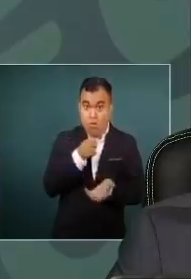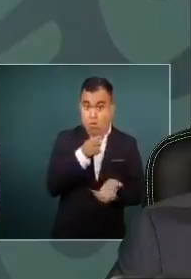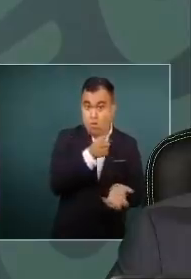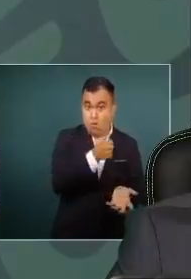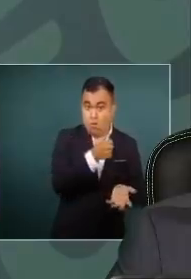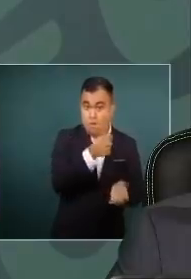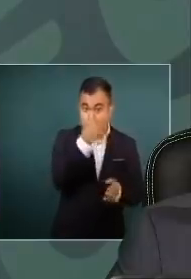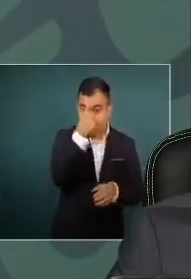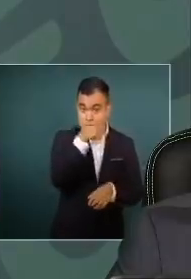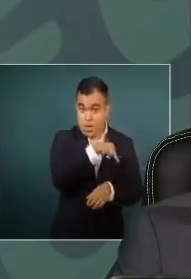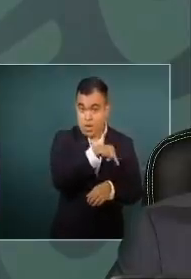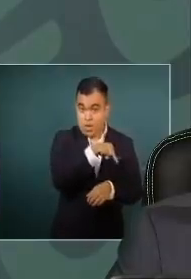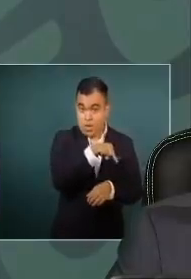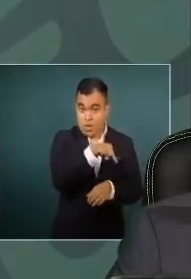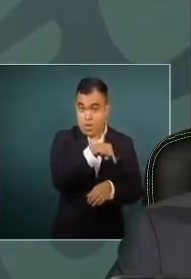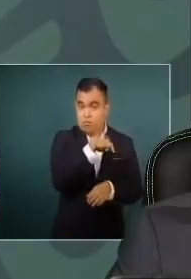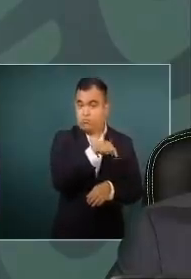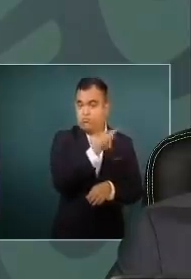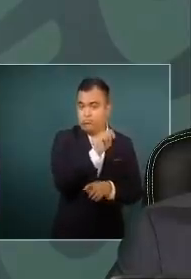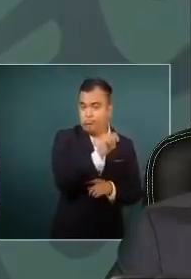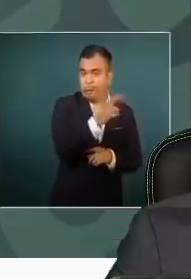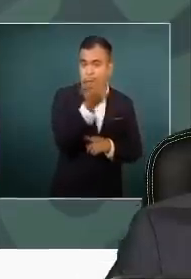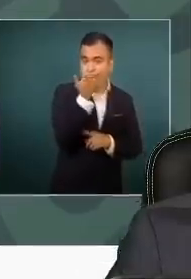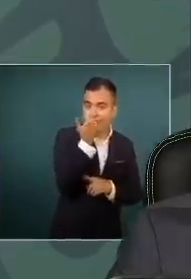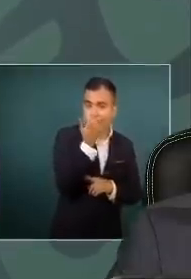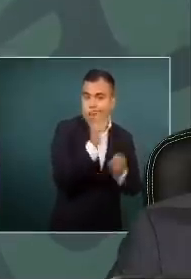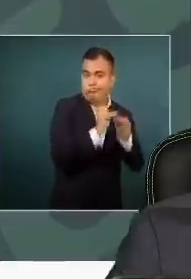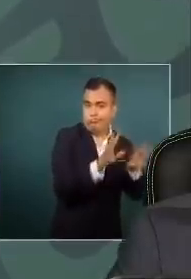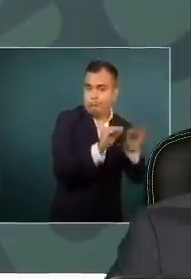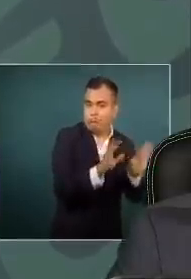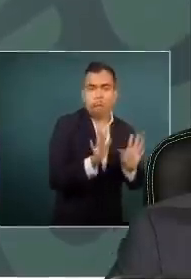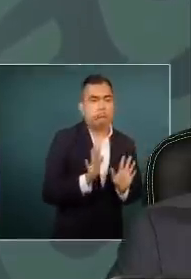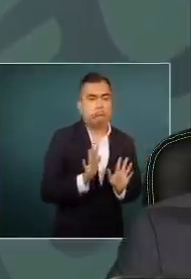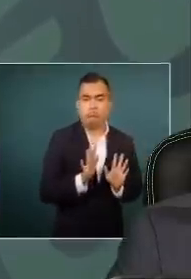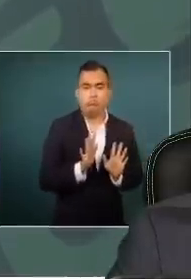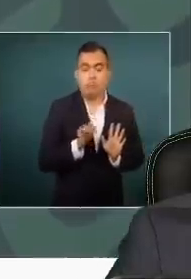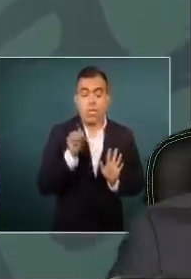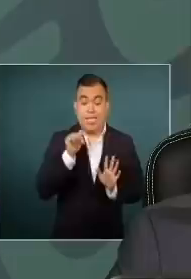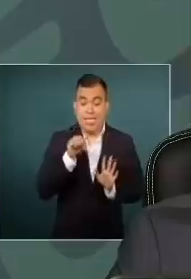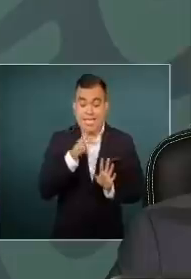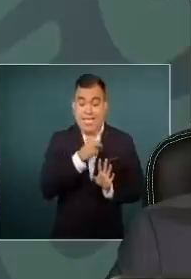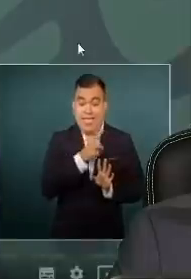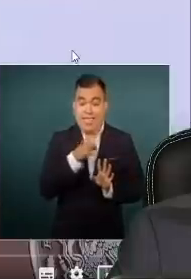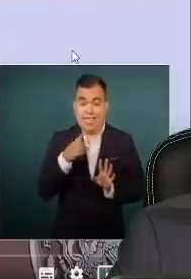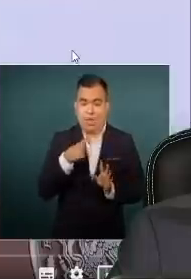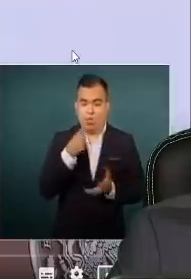comunicación tiene que destinarse para